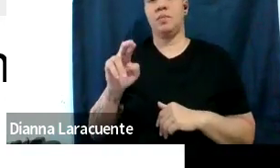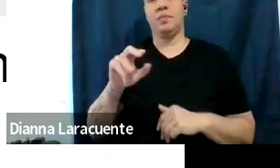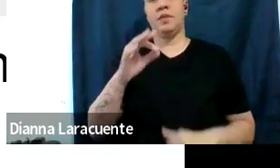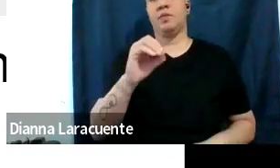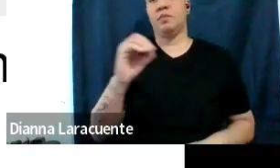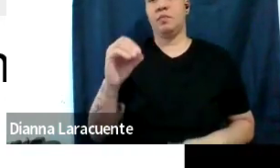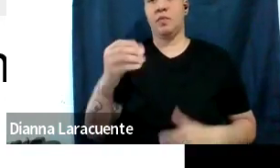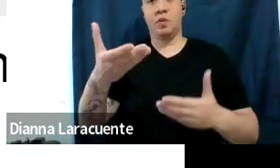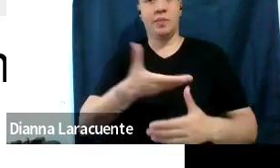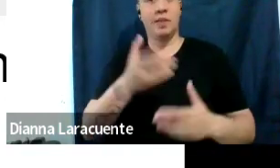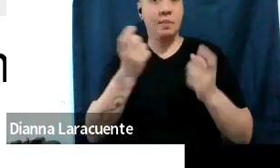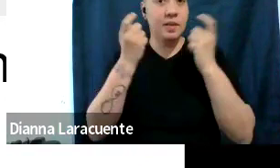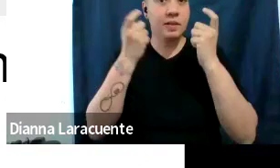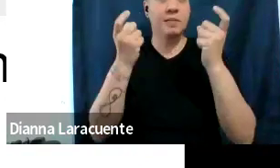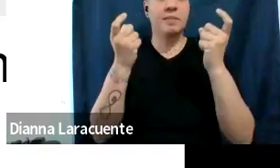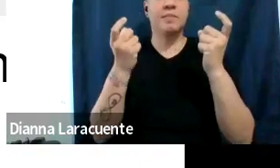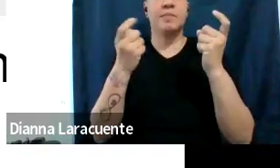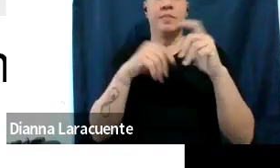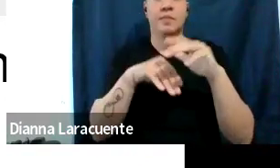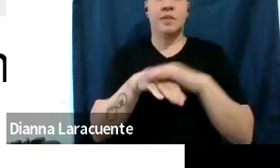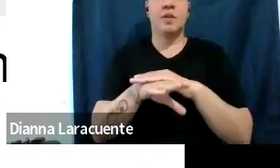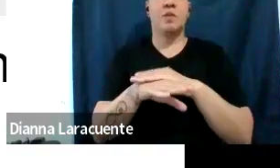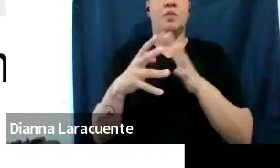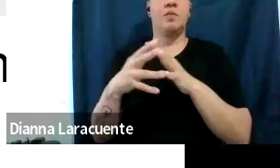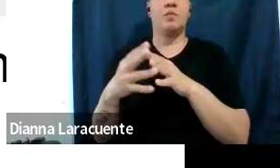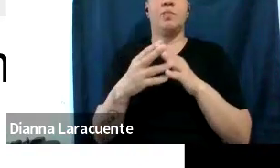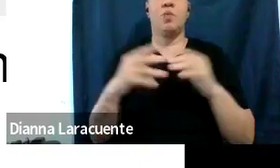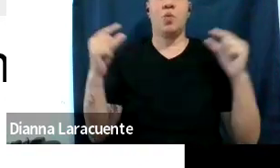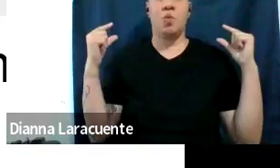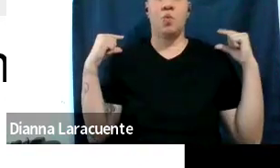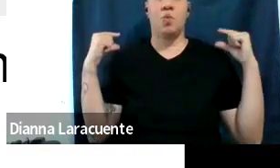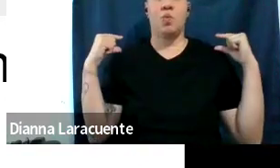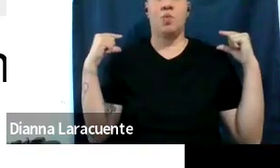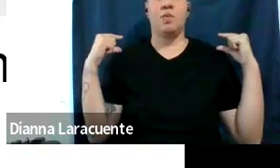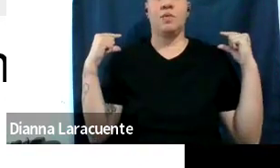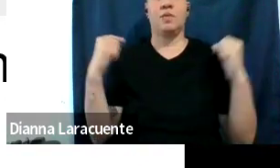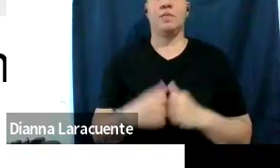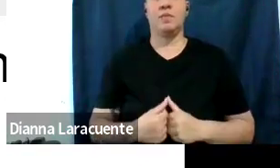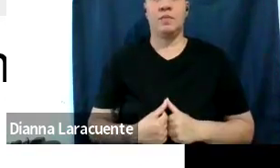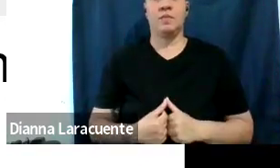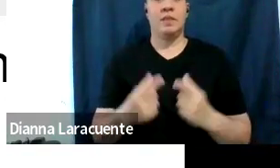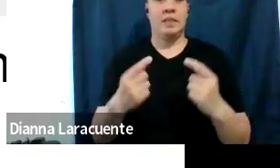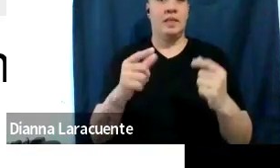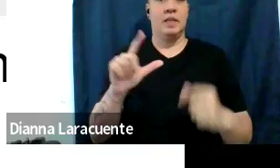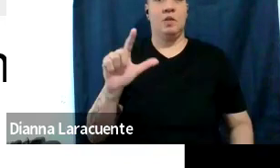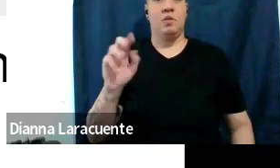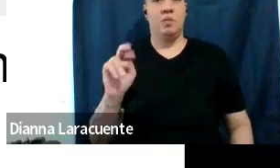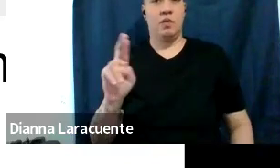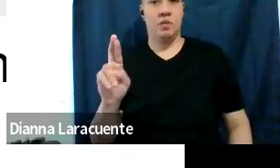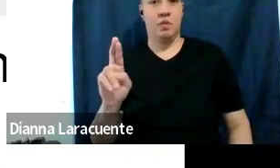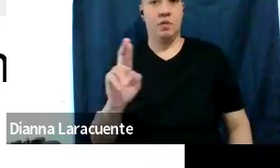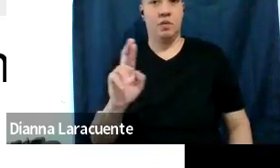para celebrar la entrada de los americanos por Guánica. ¿Y qué hace Muñoz Rivera? No solo no